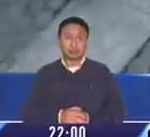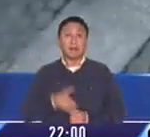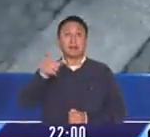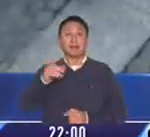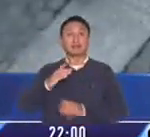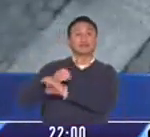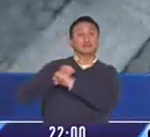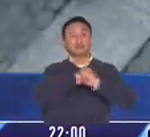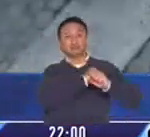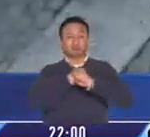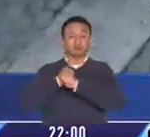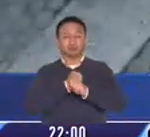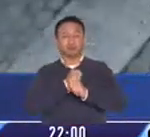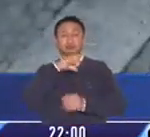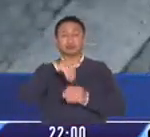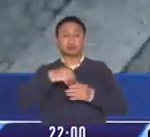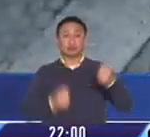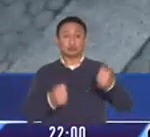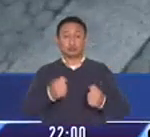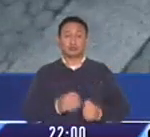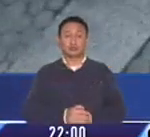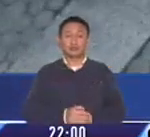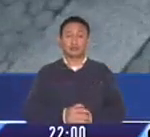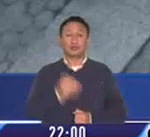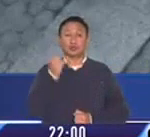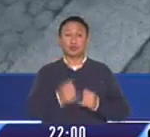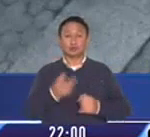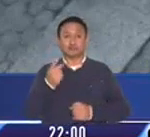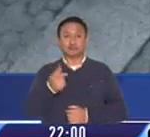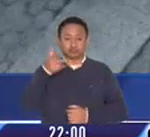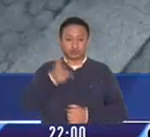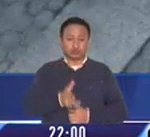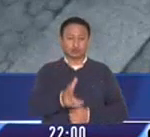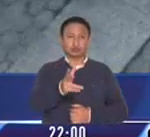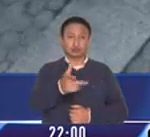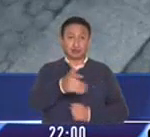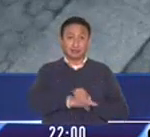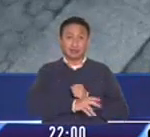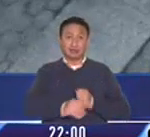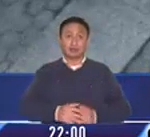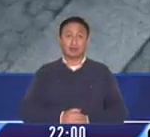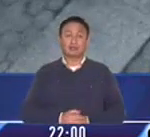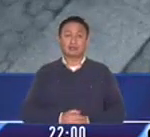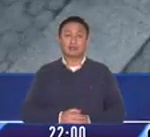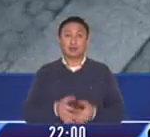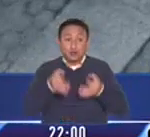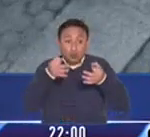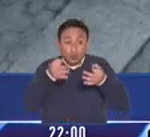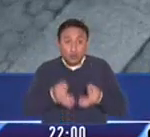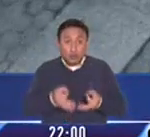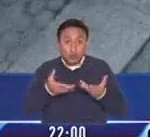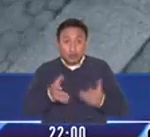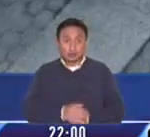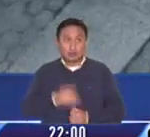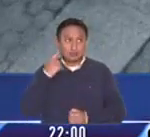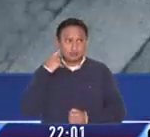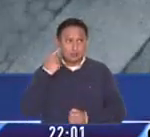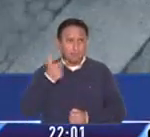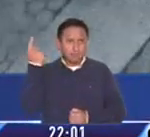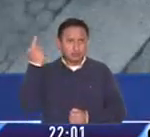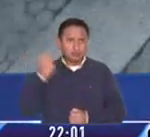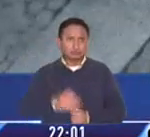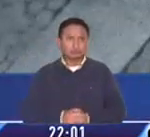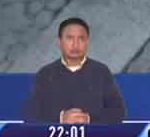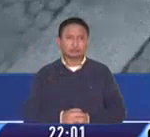la víctima que está dentro del carro. Este último acelera. Quieren robarle. Y justo en ese momento se escucha el disparo.